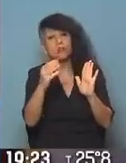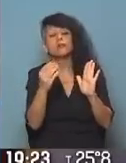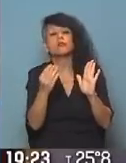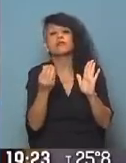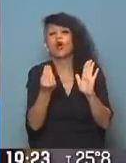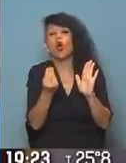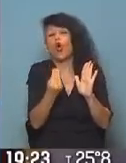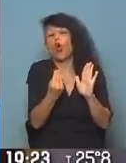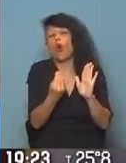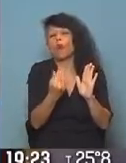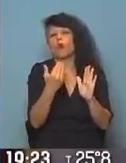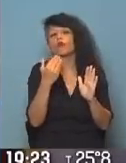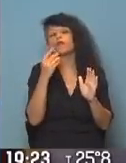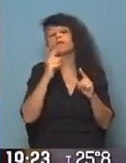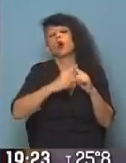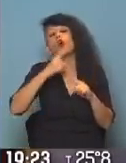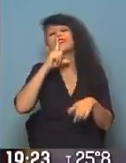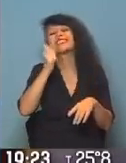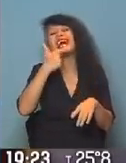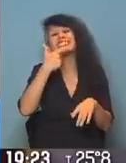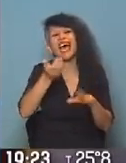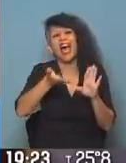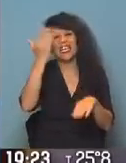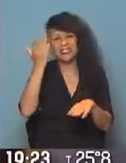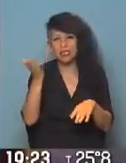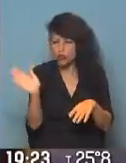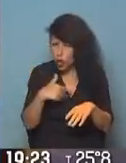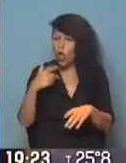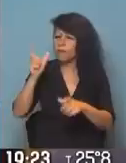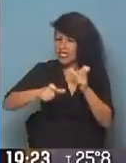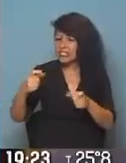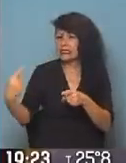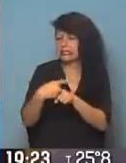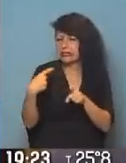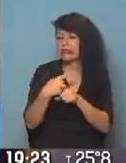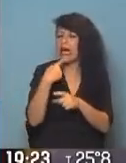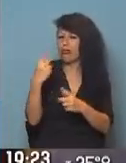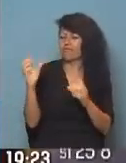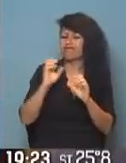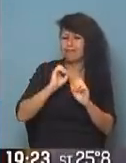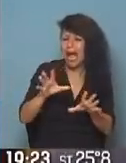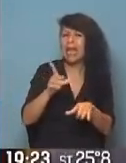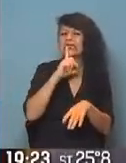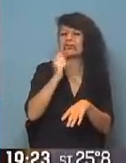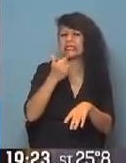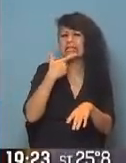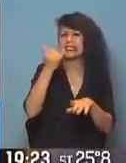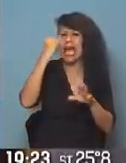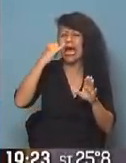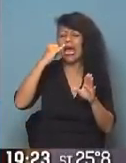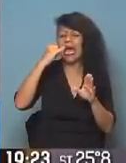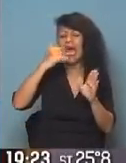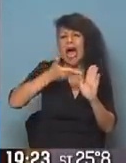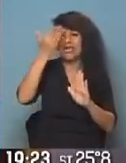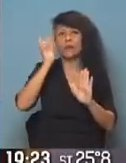pero hay que entender qué está la crítica de que las tasas están altas en temas que si hoy el banco central bajará las tasas sube el dólar gana